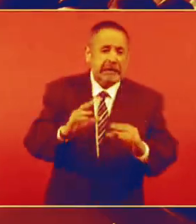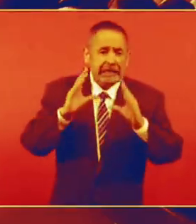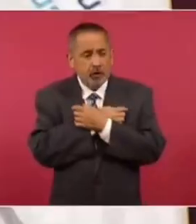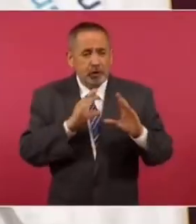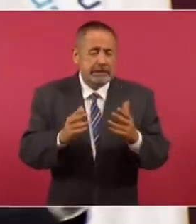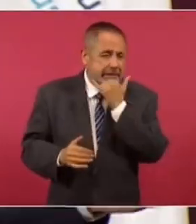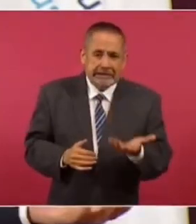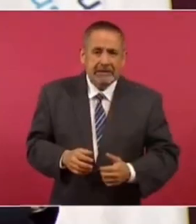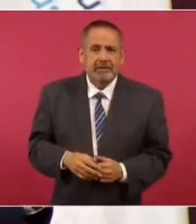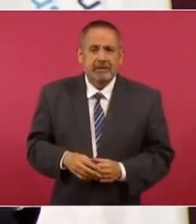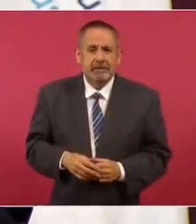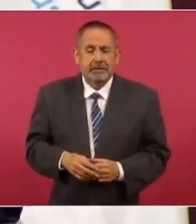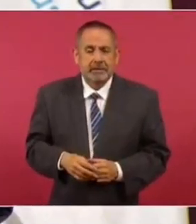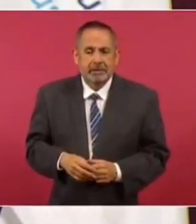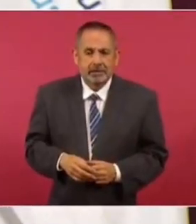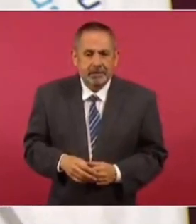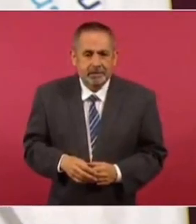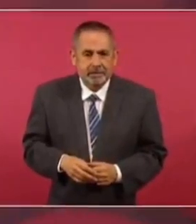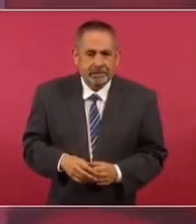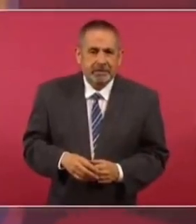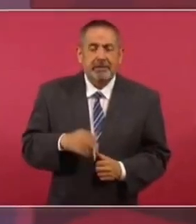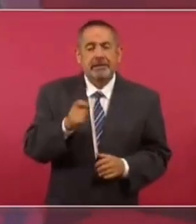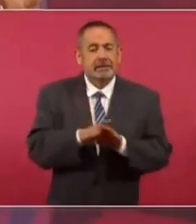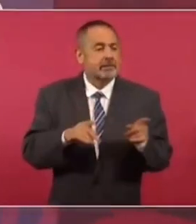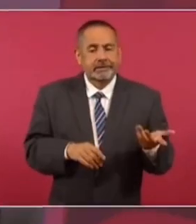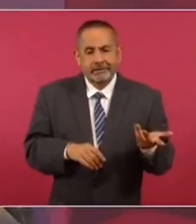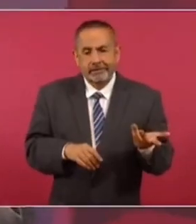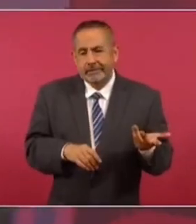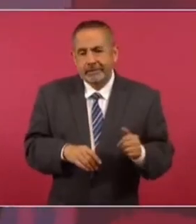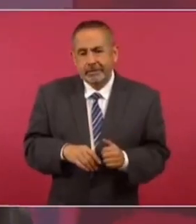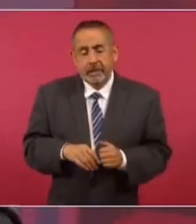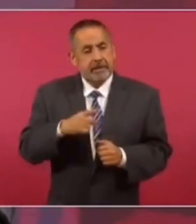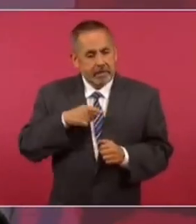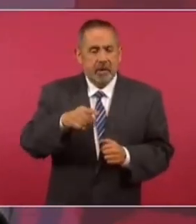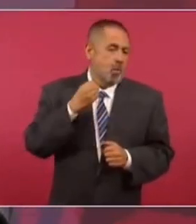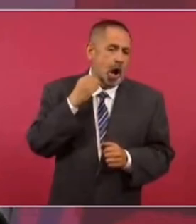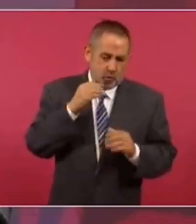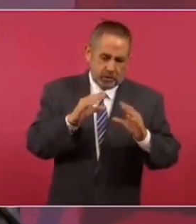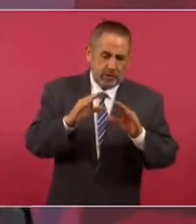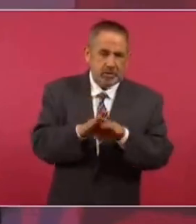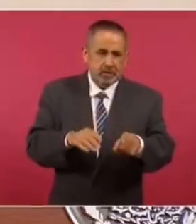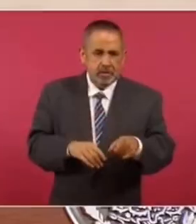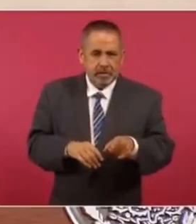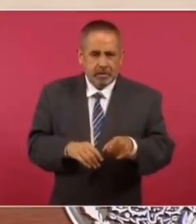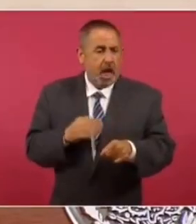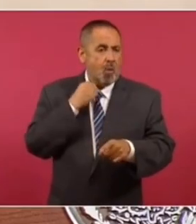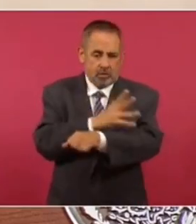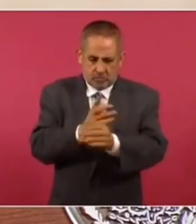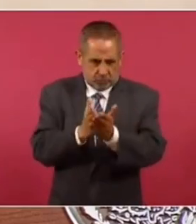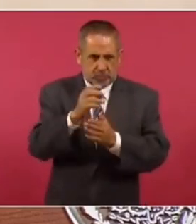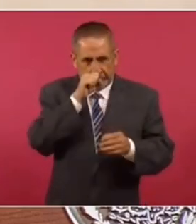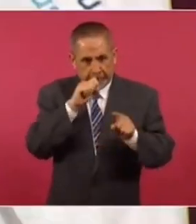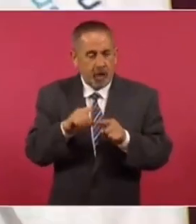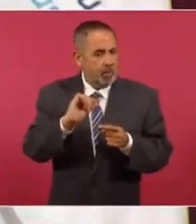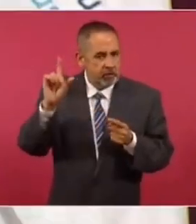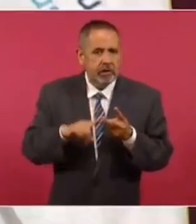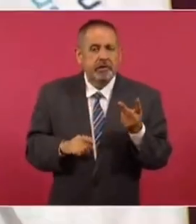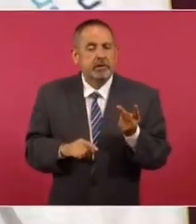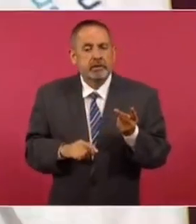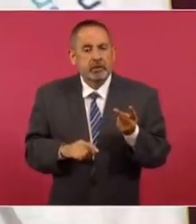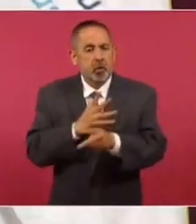y la educación, porque se tiene que tener abogados rectos,